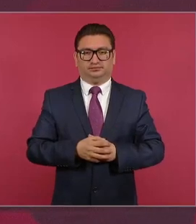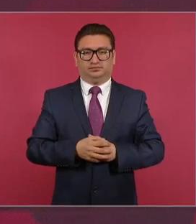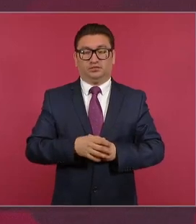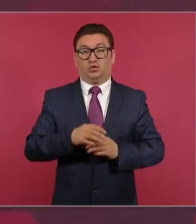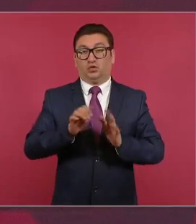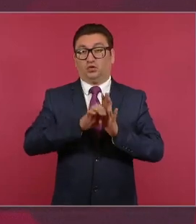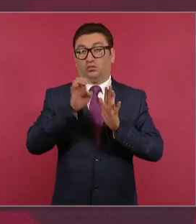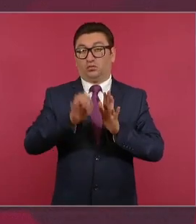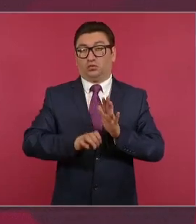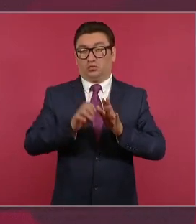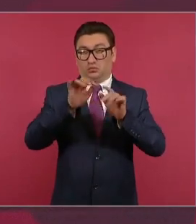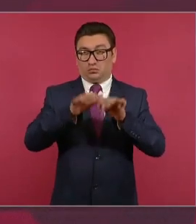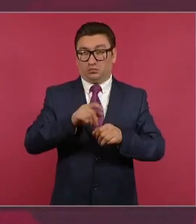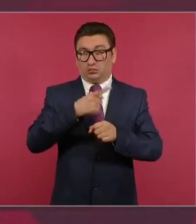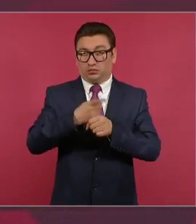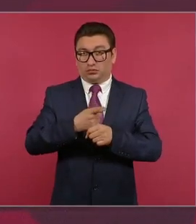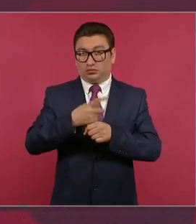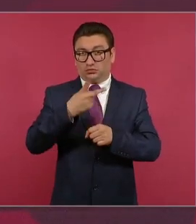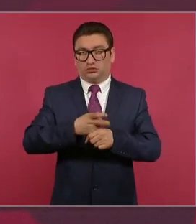modérate.